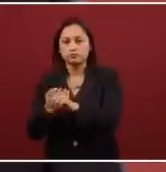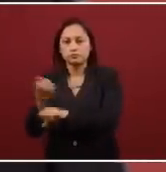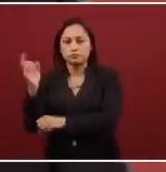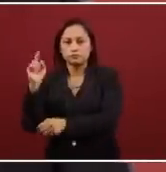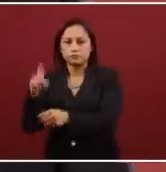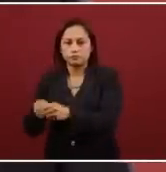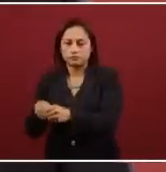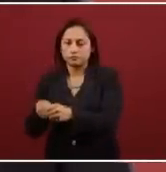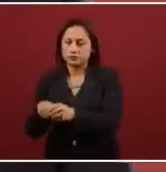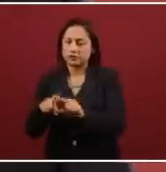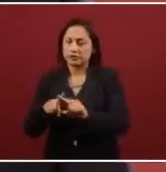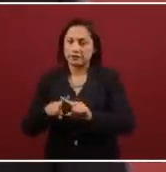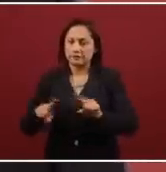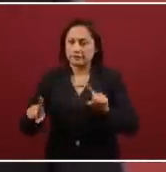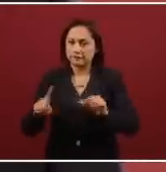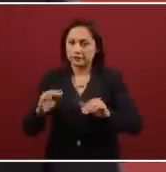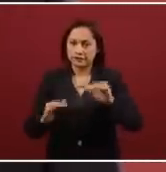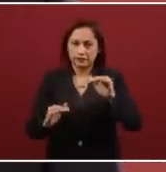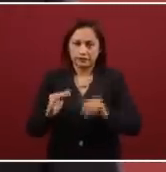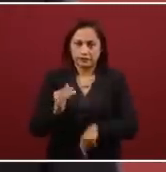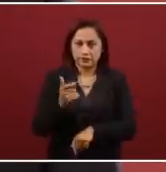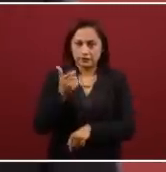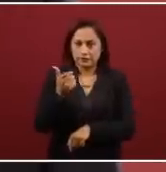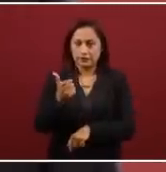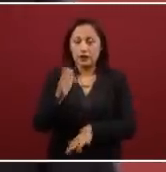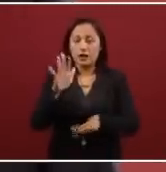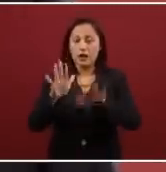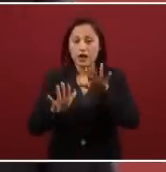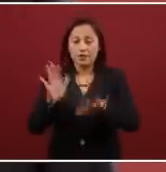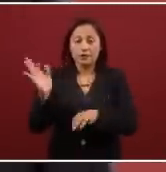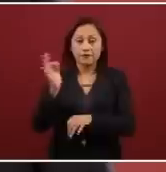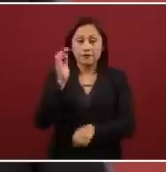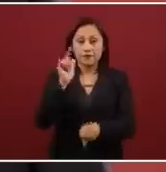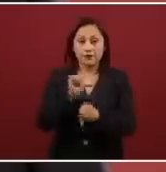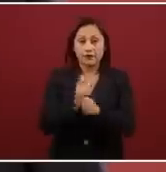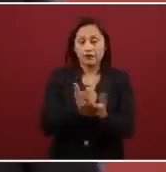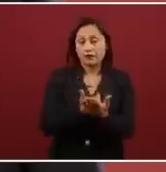gana más que un maestro